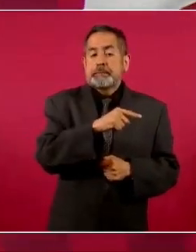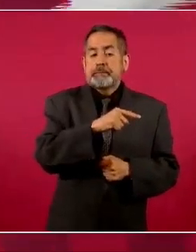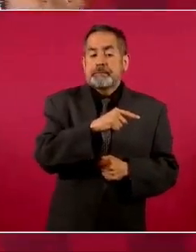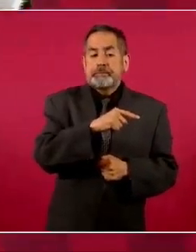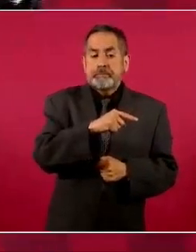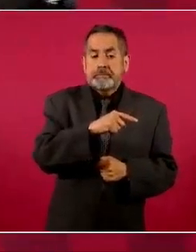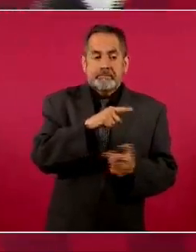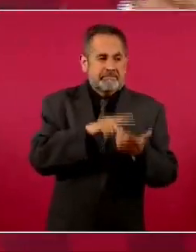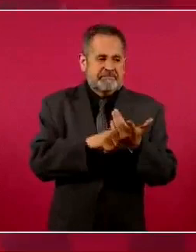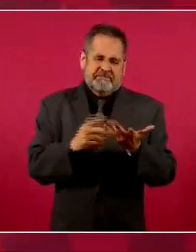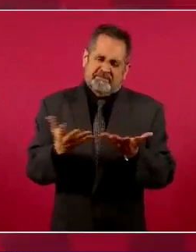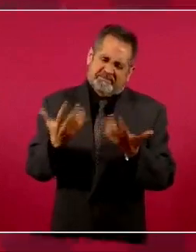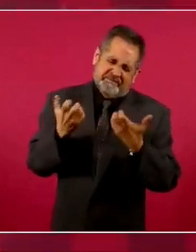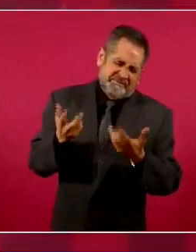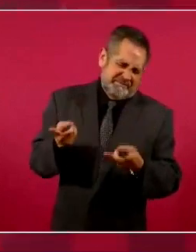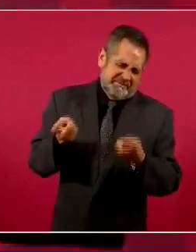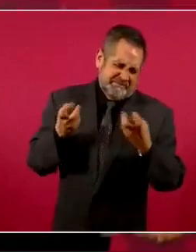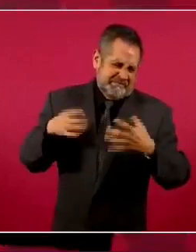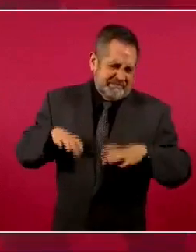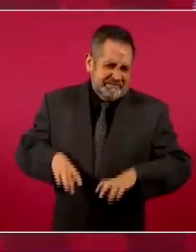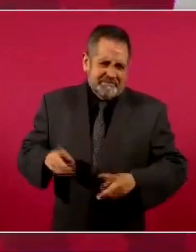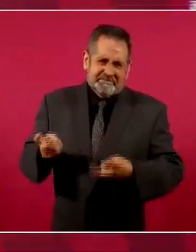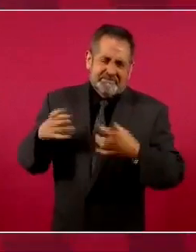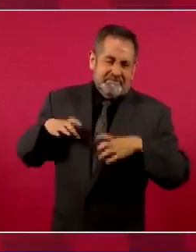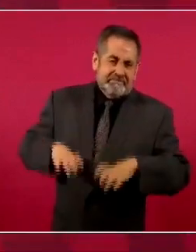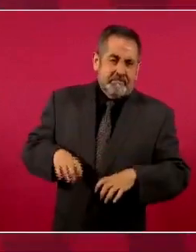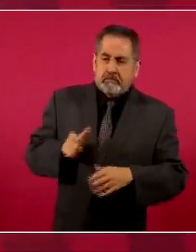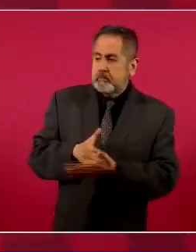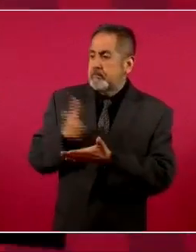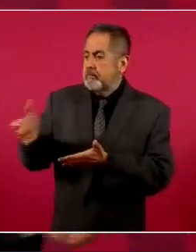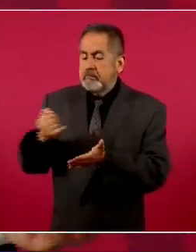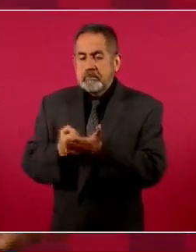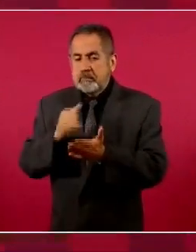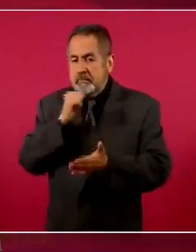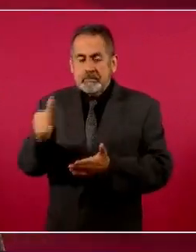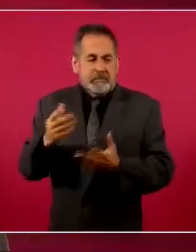se estaban robando, nada más por no pagar impuesto,